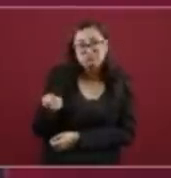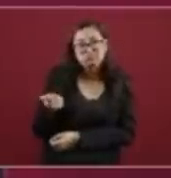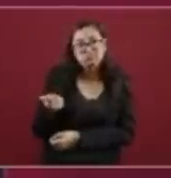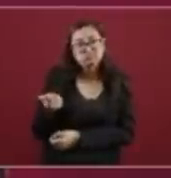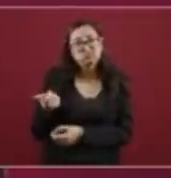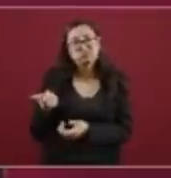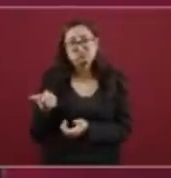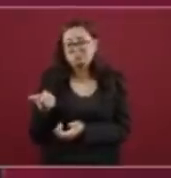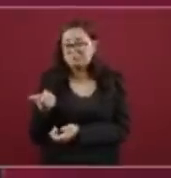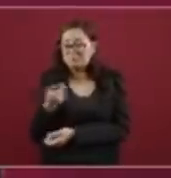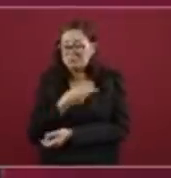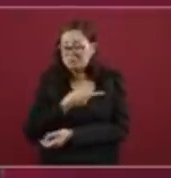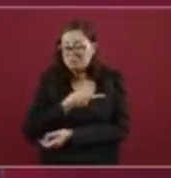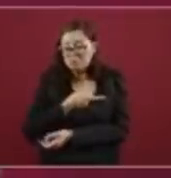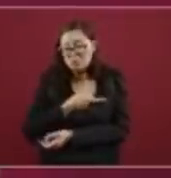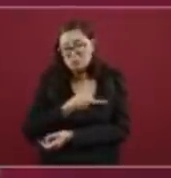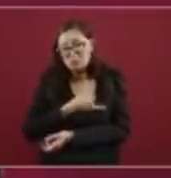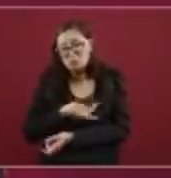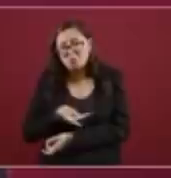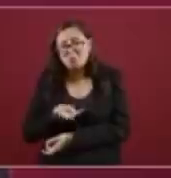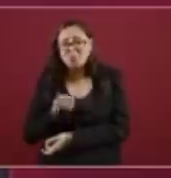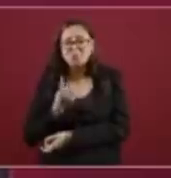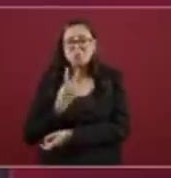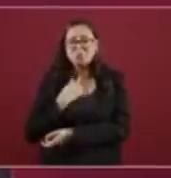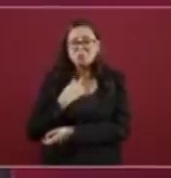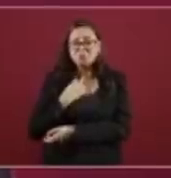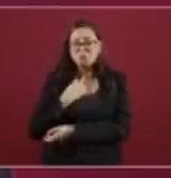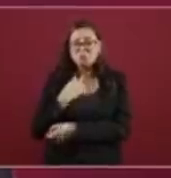casi nada. ¿Por qué?